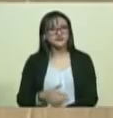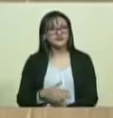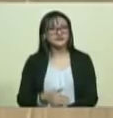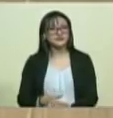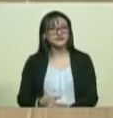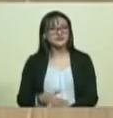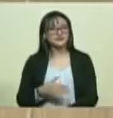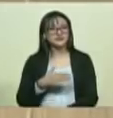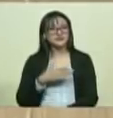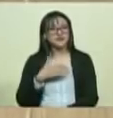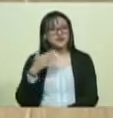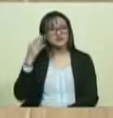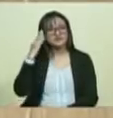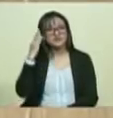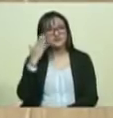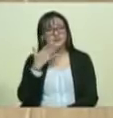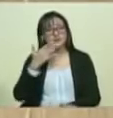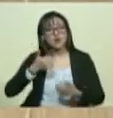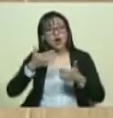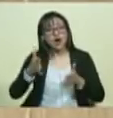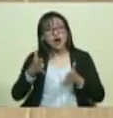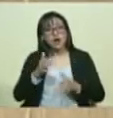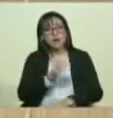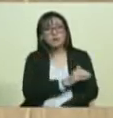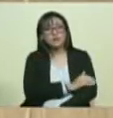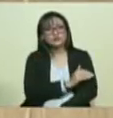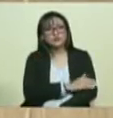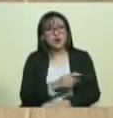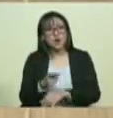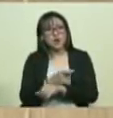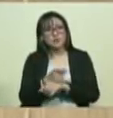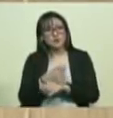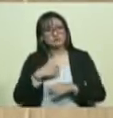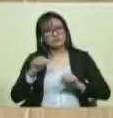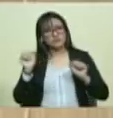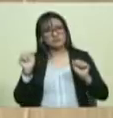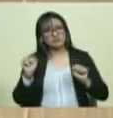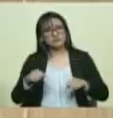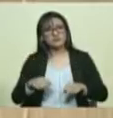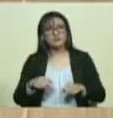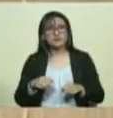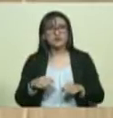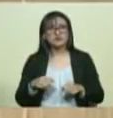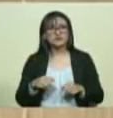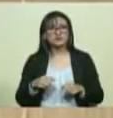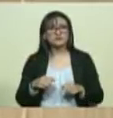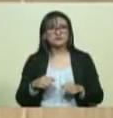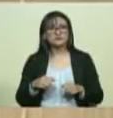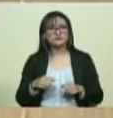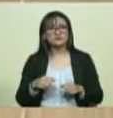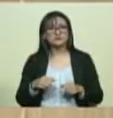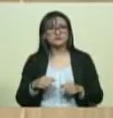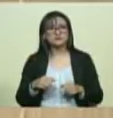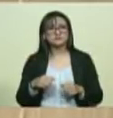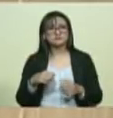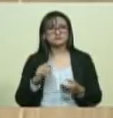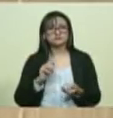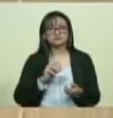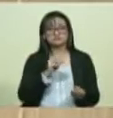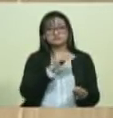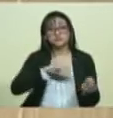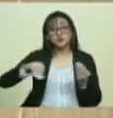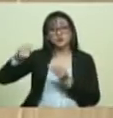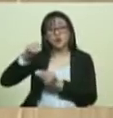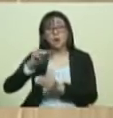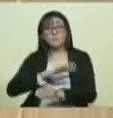en el caso de que gane un candidato de la oposición el gobierno estaría dispuesto a una transición inmediata del poder y